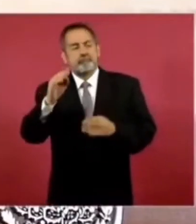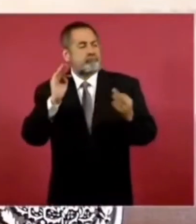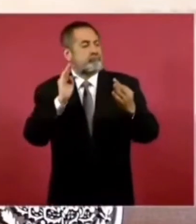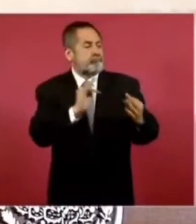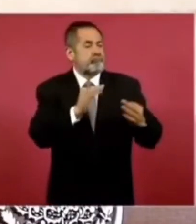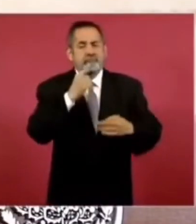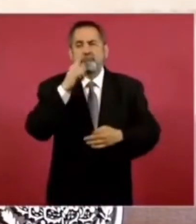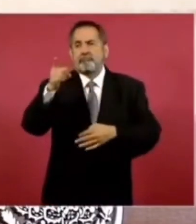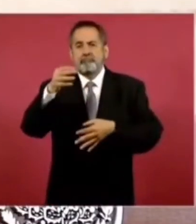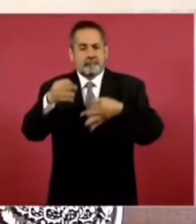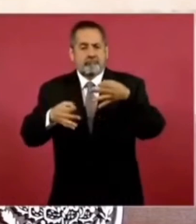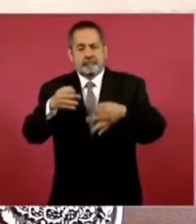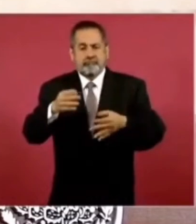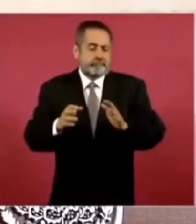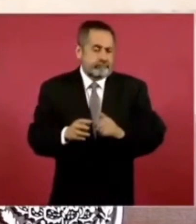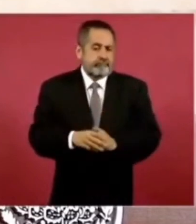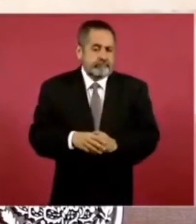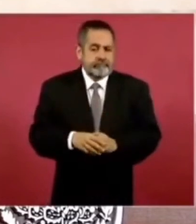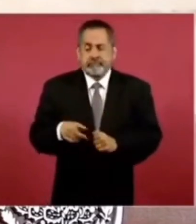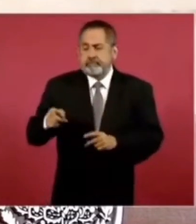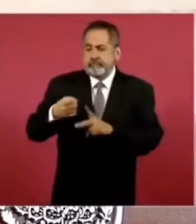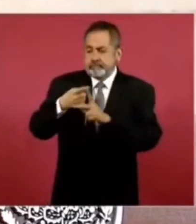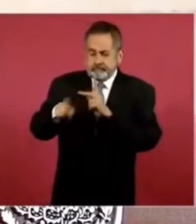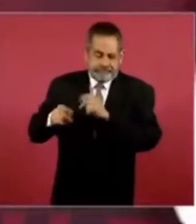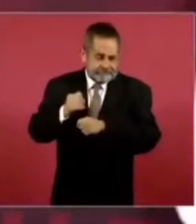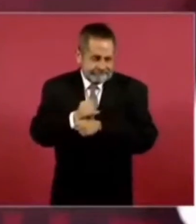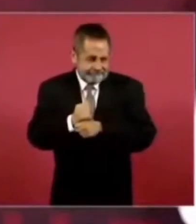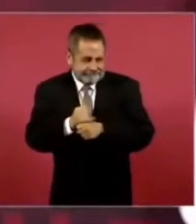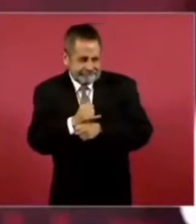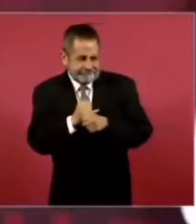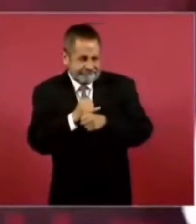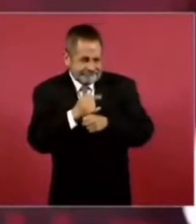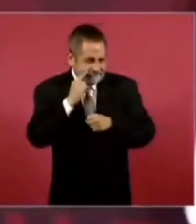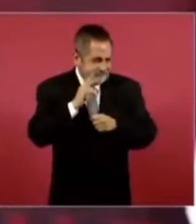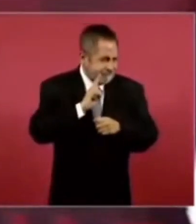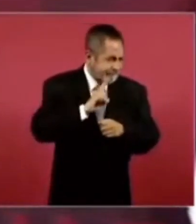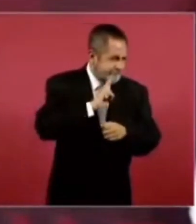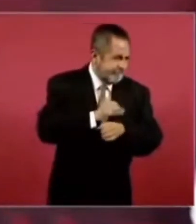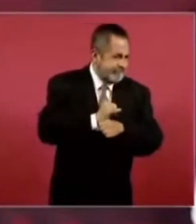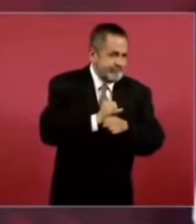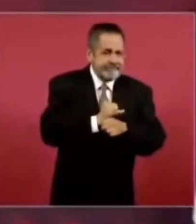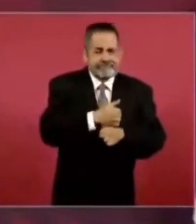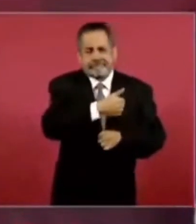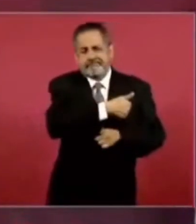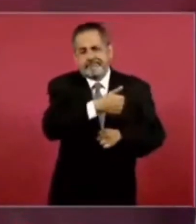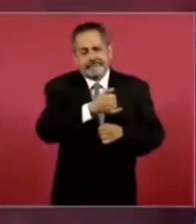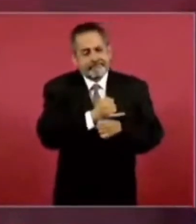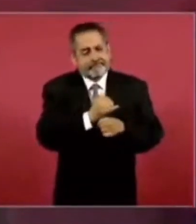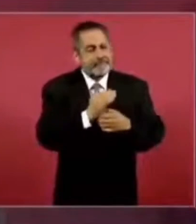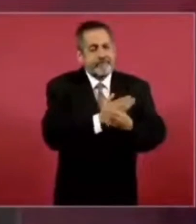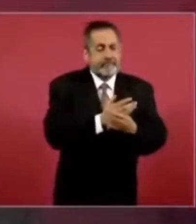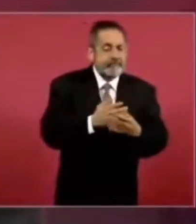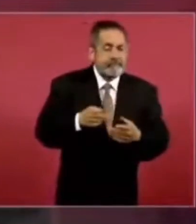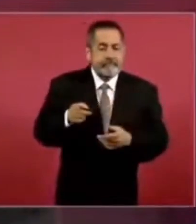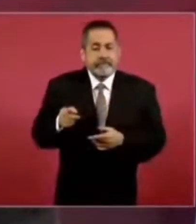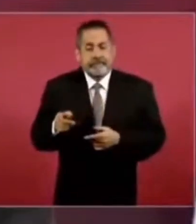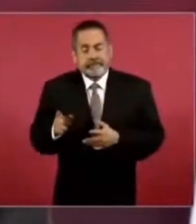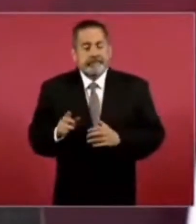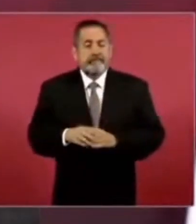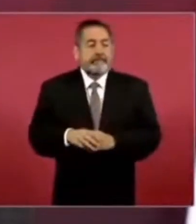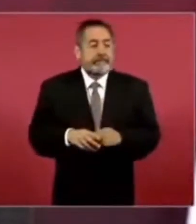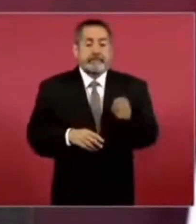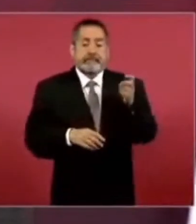denunciarlos y abrir las carpetas de investigación Entonces ese